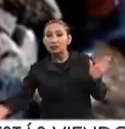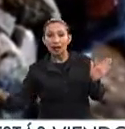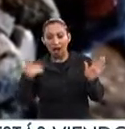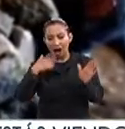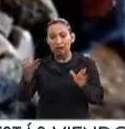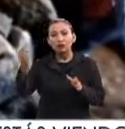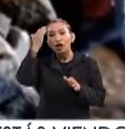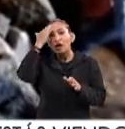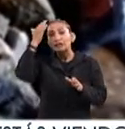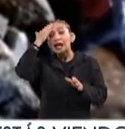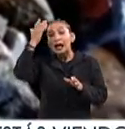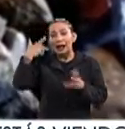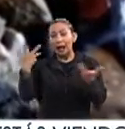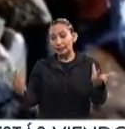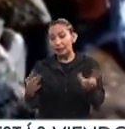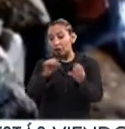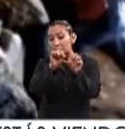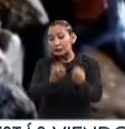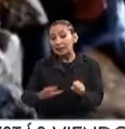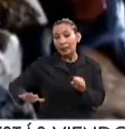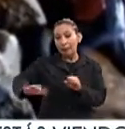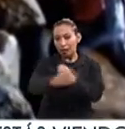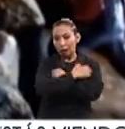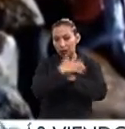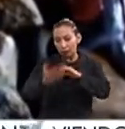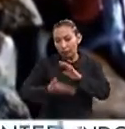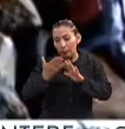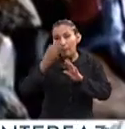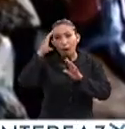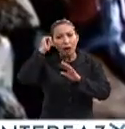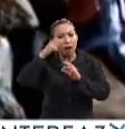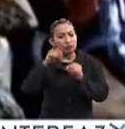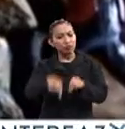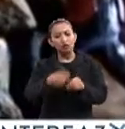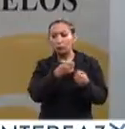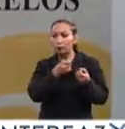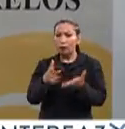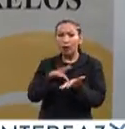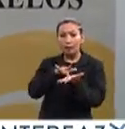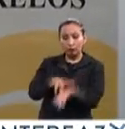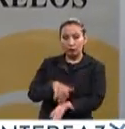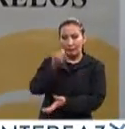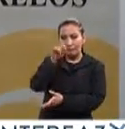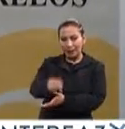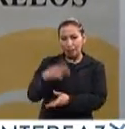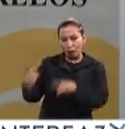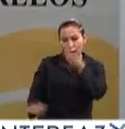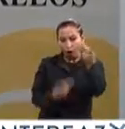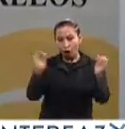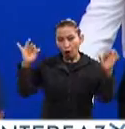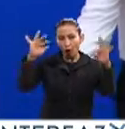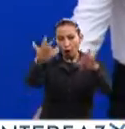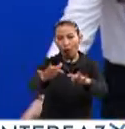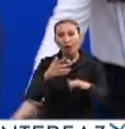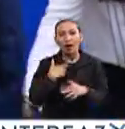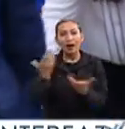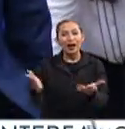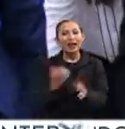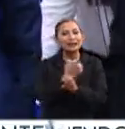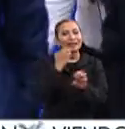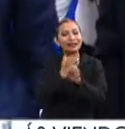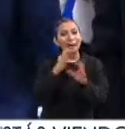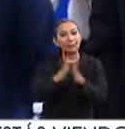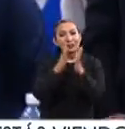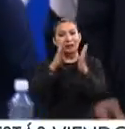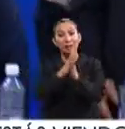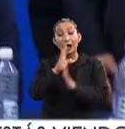escribiéndose. En la construcción de un sistema educativo, Morelos tiene mucho que aportar. Como parte de los foros de consulta estatal